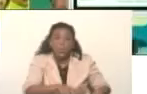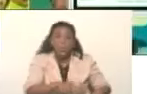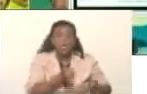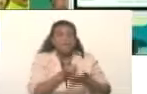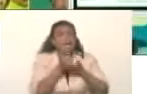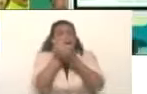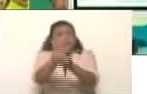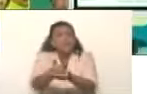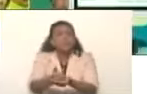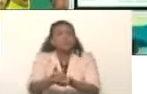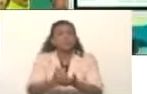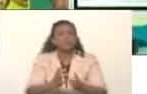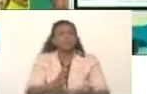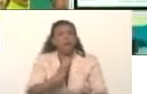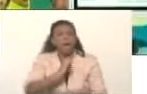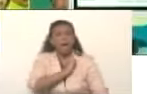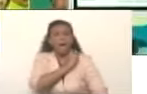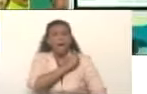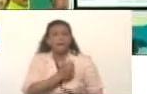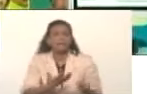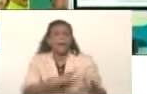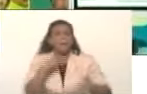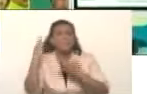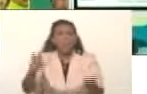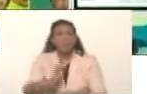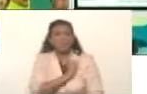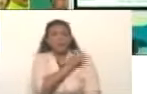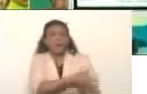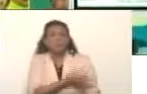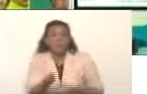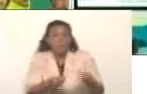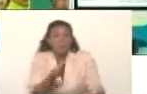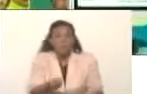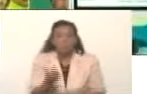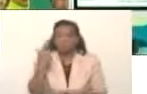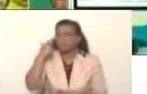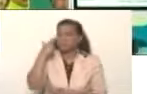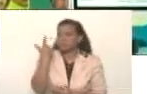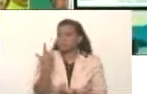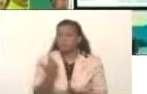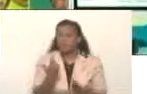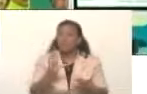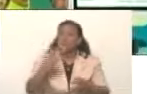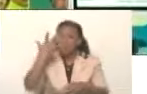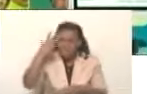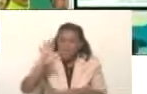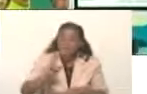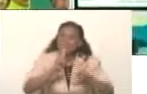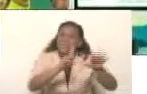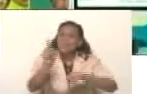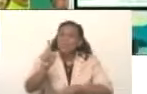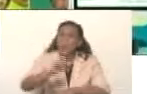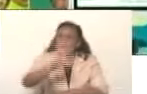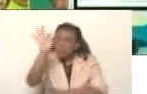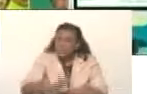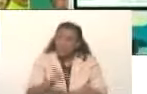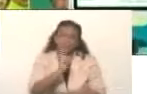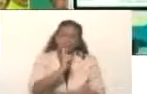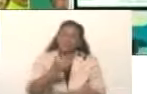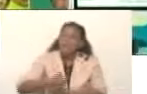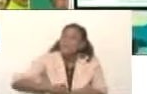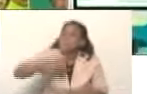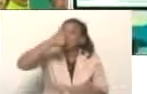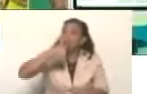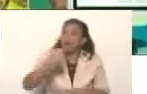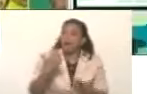Unidos al genocidio en Gaza, yo diría que es un número bajo todavía. Yo estoy seguro que este número es mucho más alto. Así como fue en la guerra